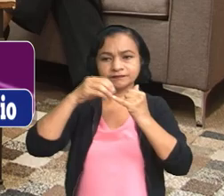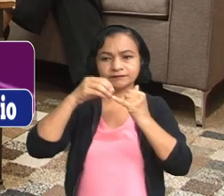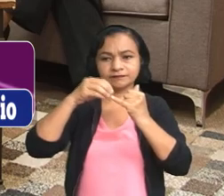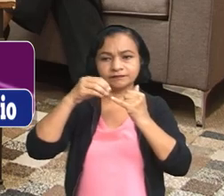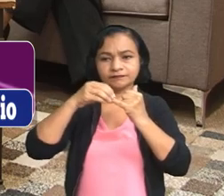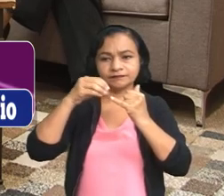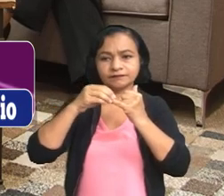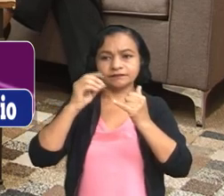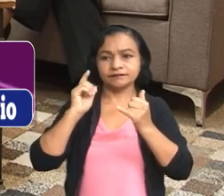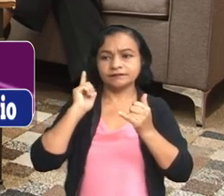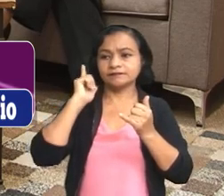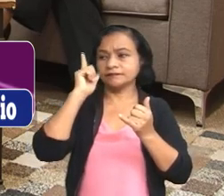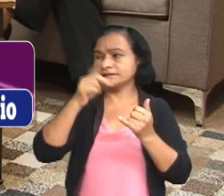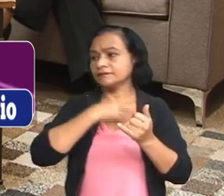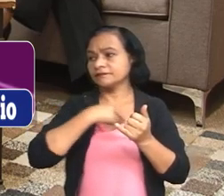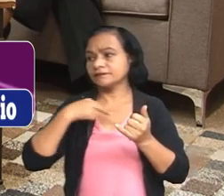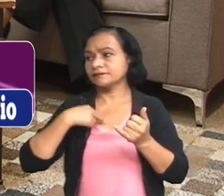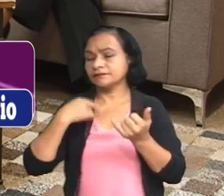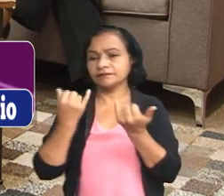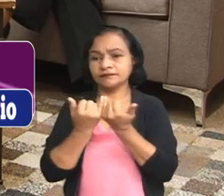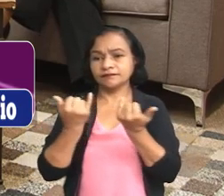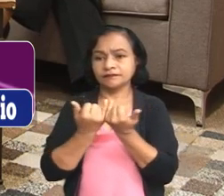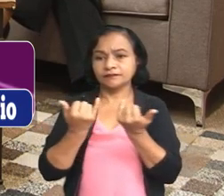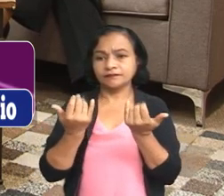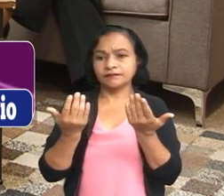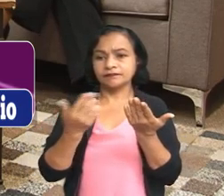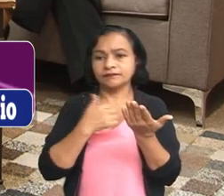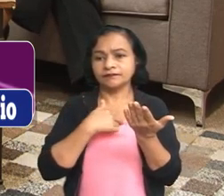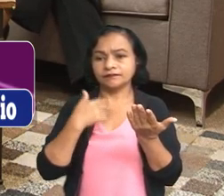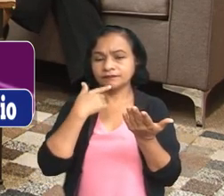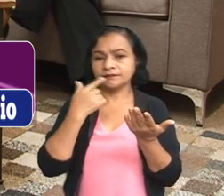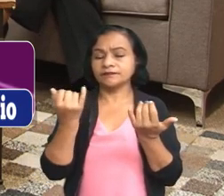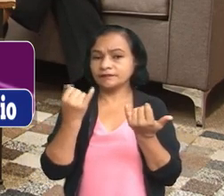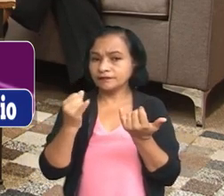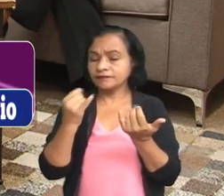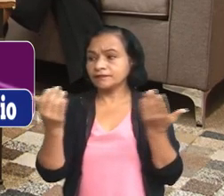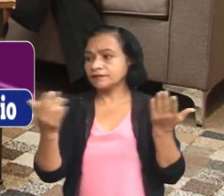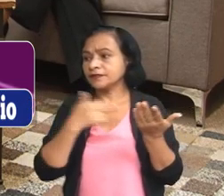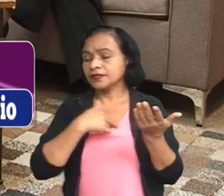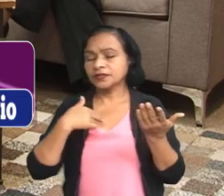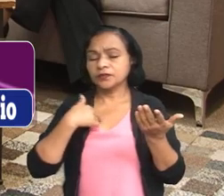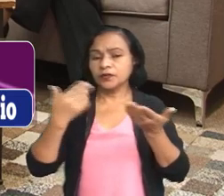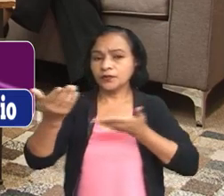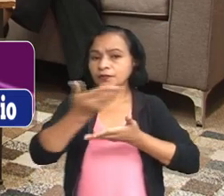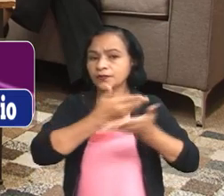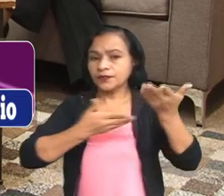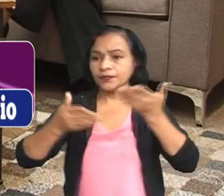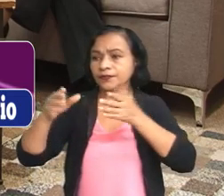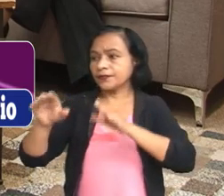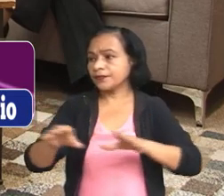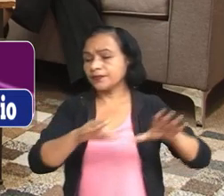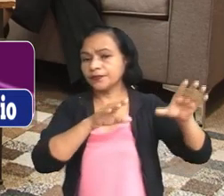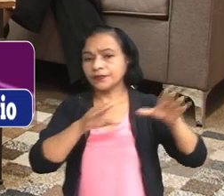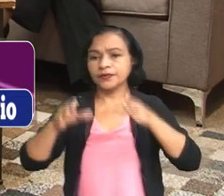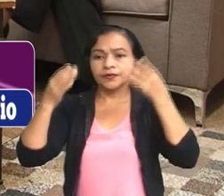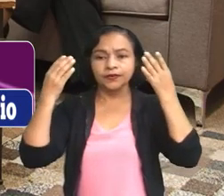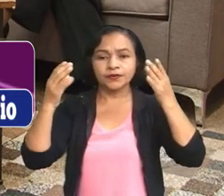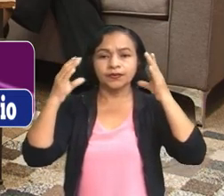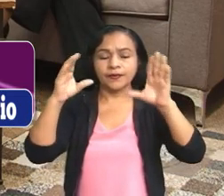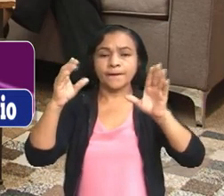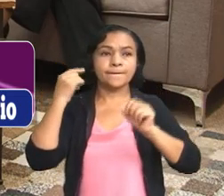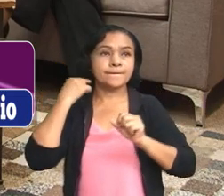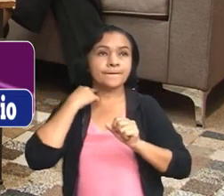Y también eso entra el emprendedurismo posteriormente. Entonces, ¿cómo se van entrelazando las acciones, las cosas?